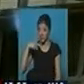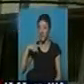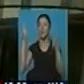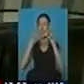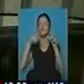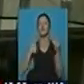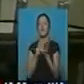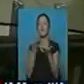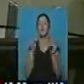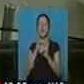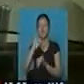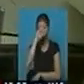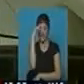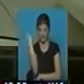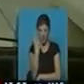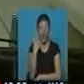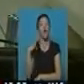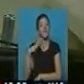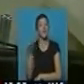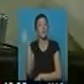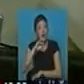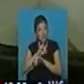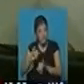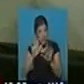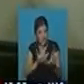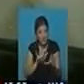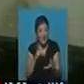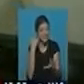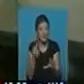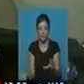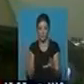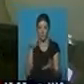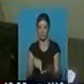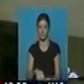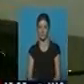Noticias Internacional, y todavía nos queda mucho por contarles. No se vayan, en segundo volvemos.